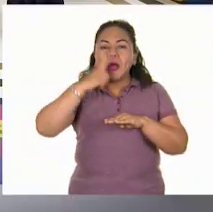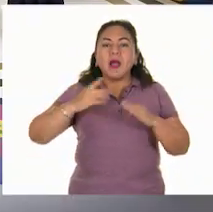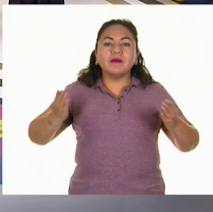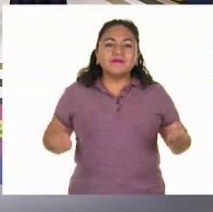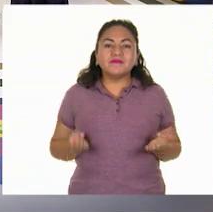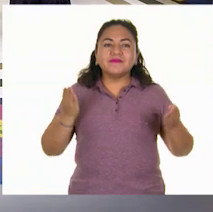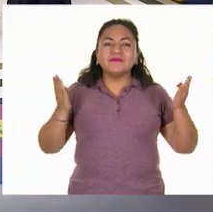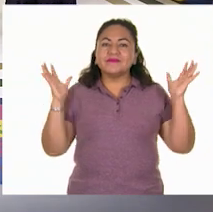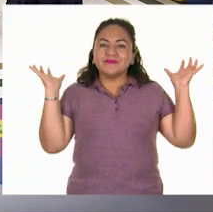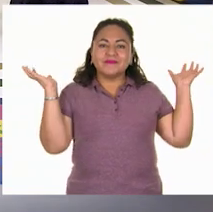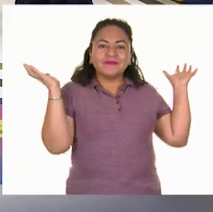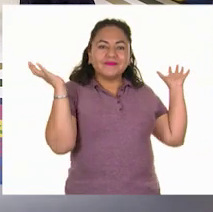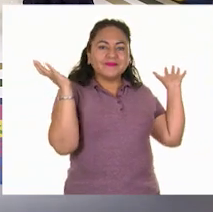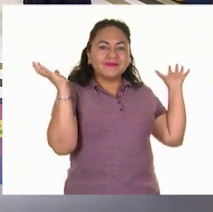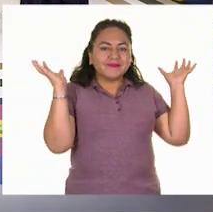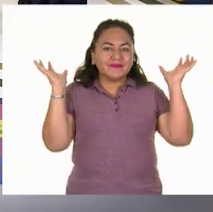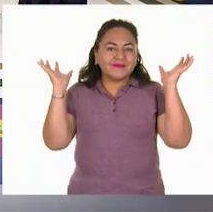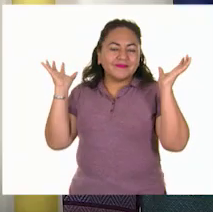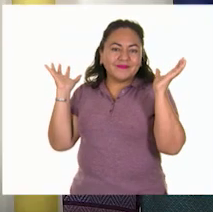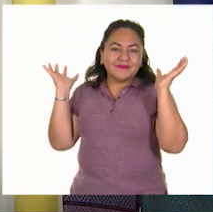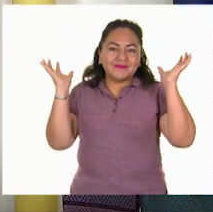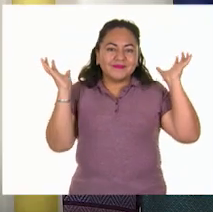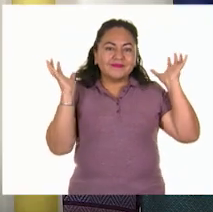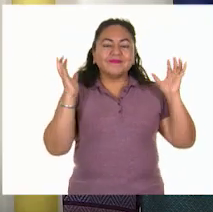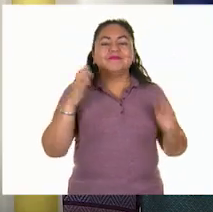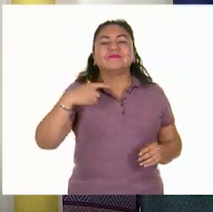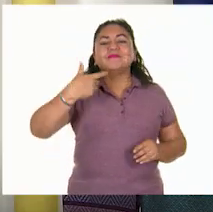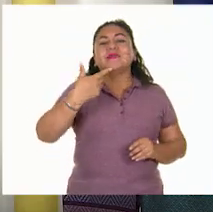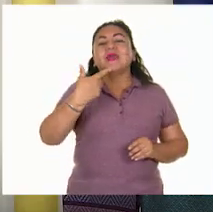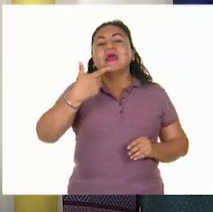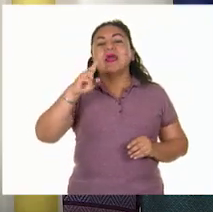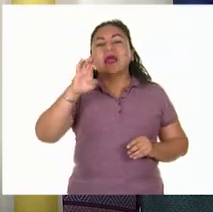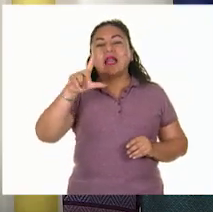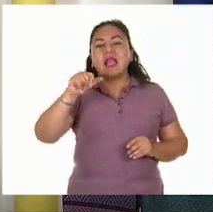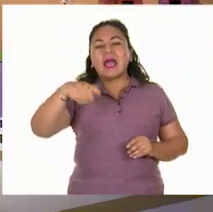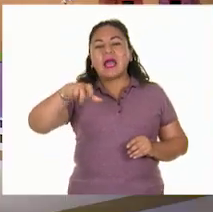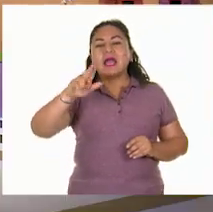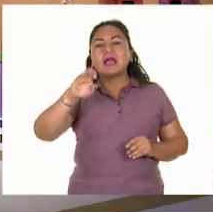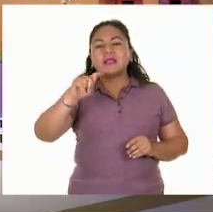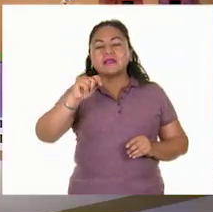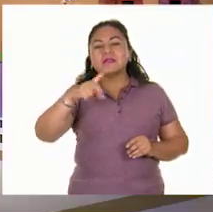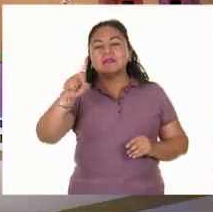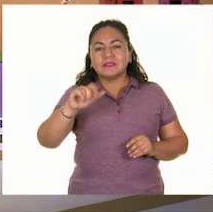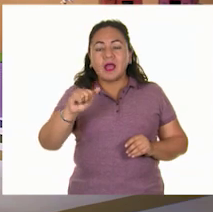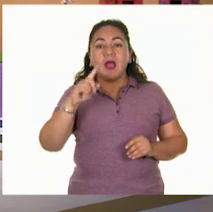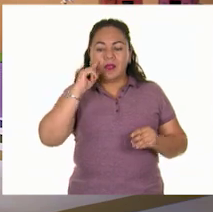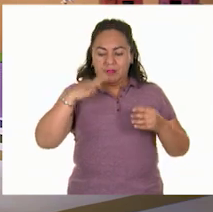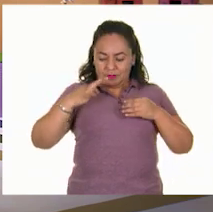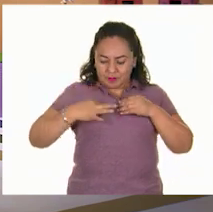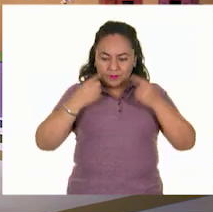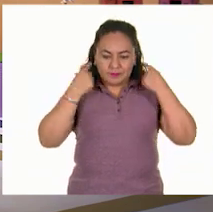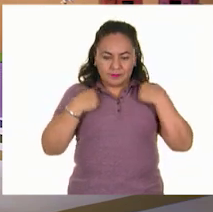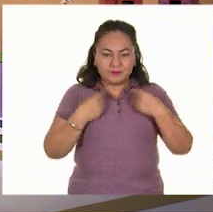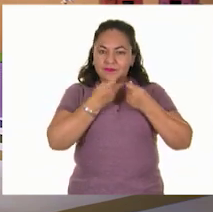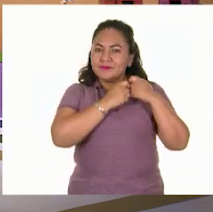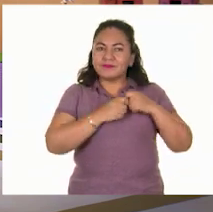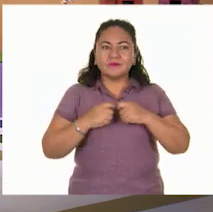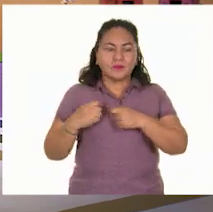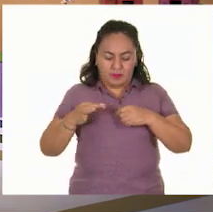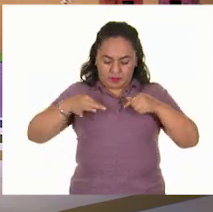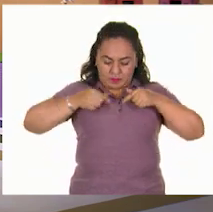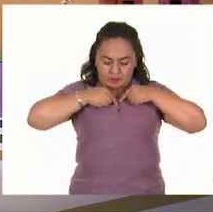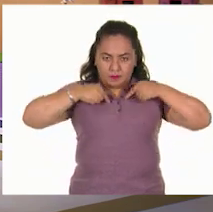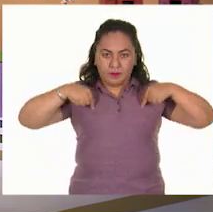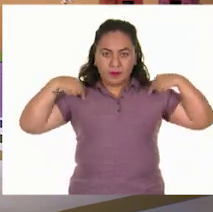la Guelaguetza. Es muy bonito. Te das cuenta de los listones, los bordados. Este bordado se conoce como